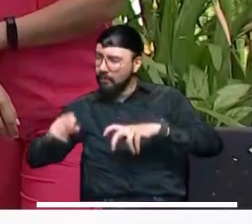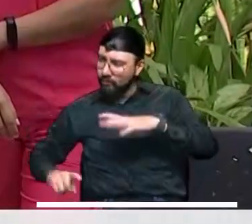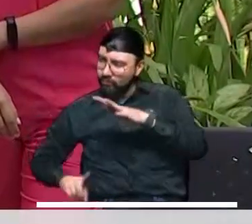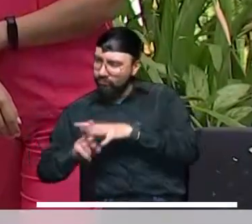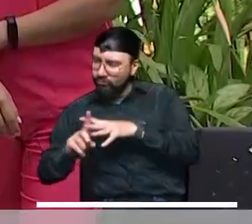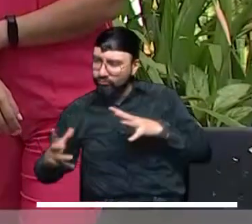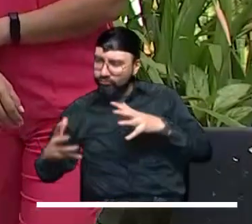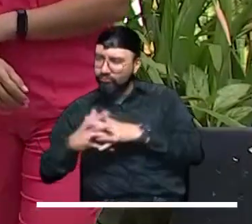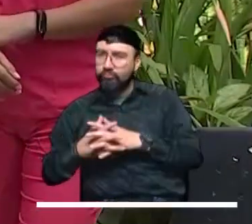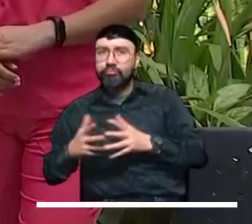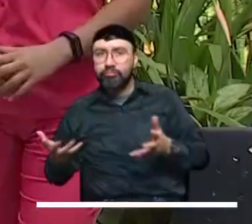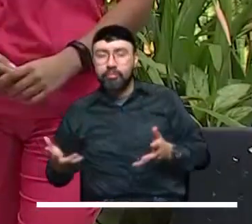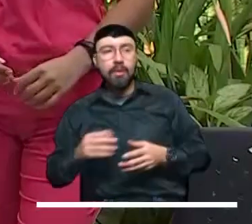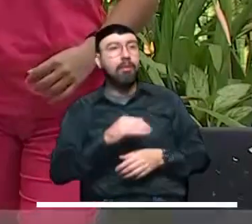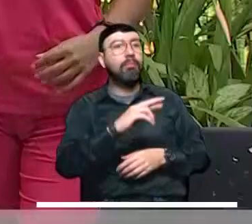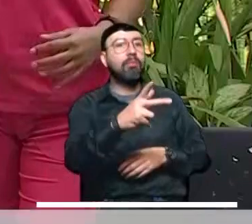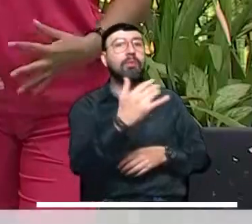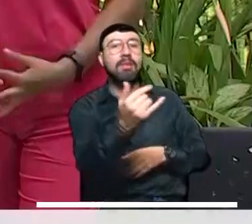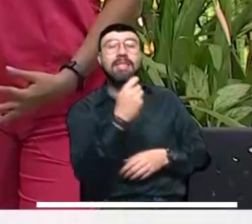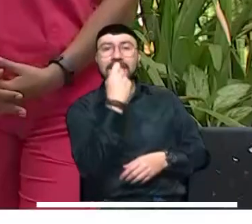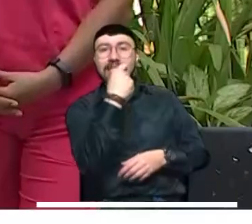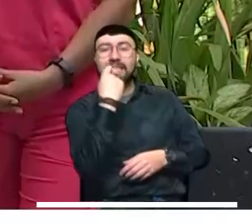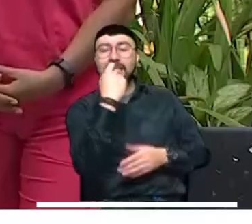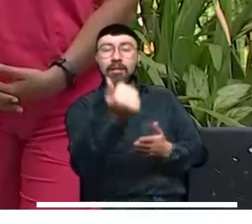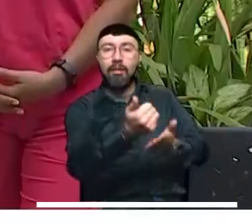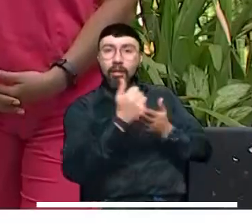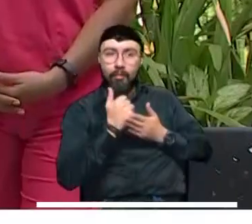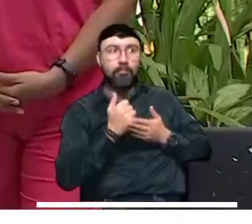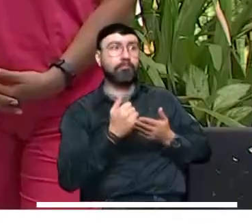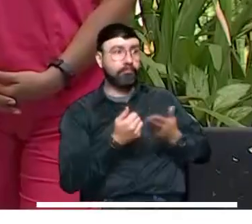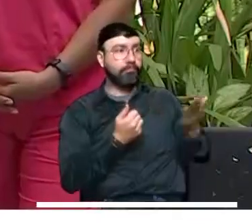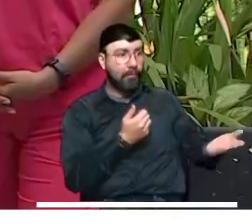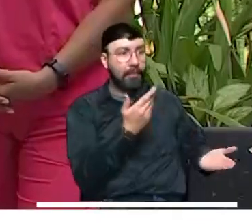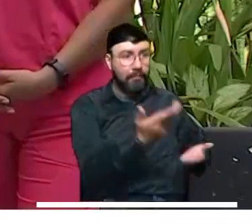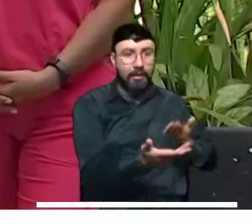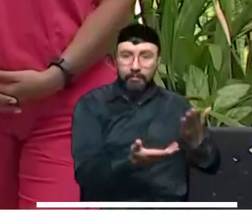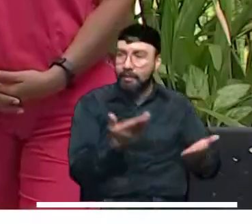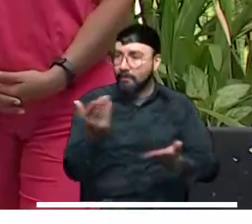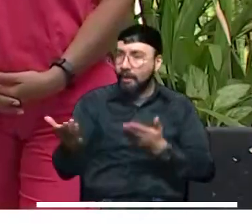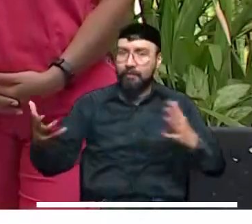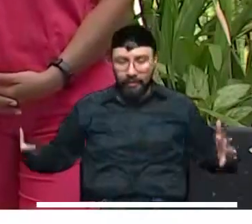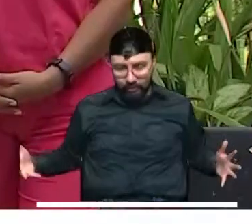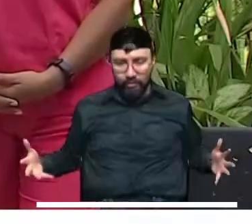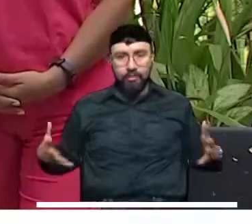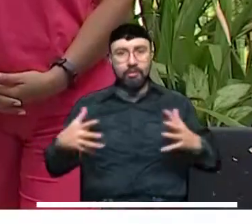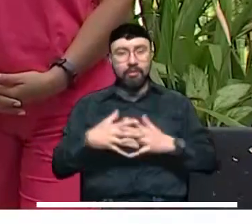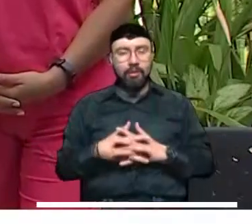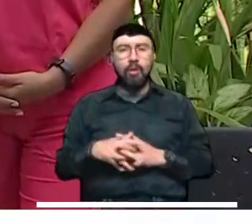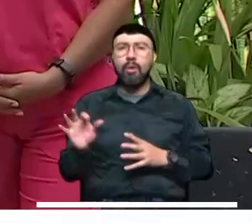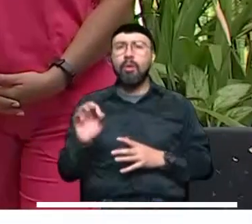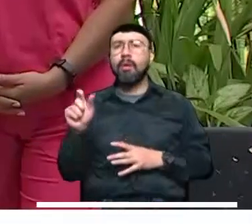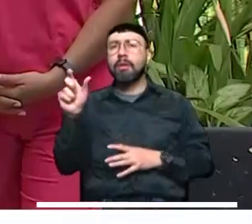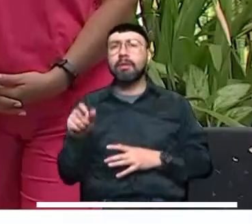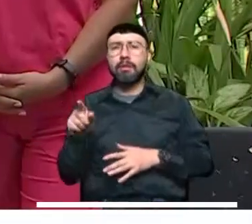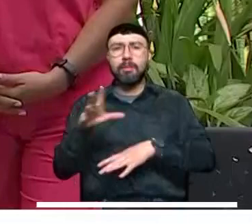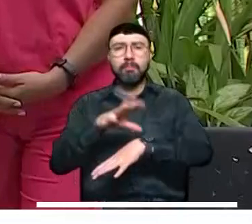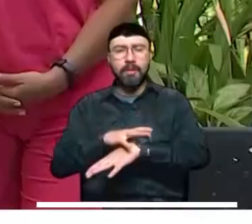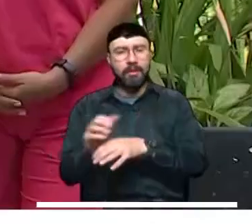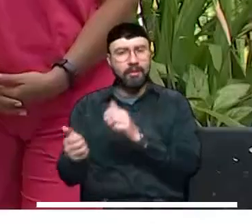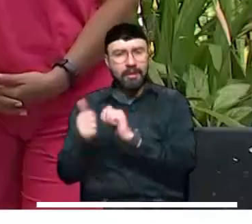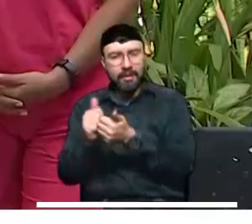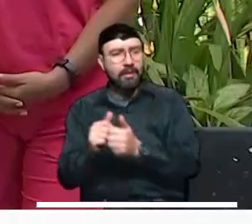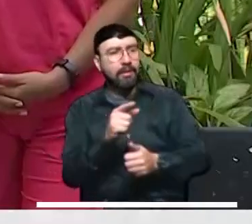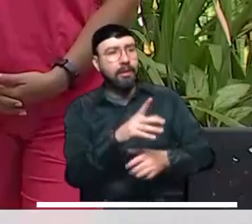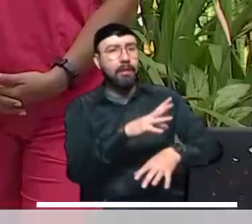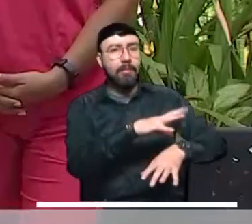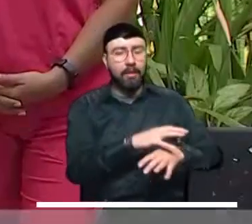integrativa, sin que los odontólogos nos acompañen y nos evalúen, pero que vengan los deportólogos, los de educación